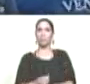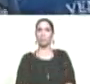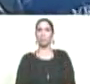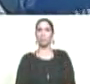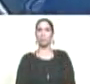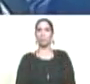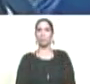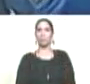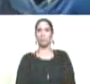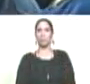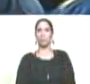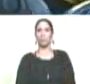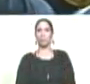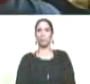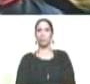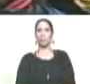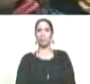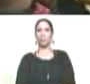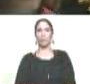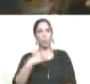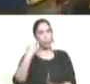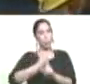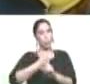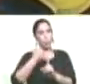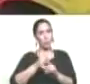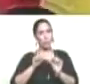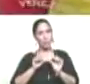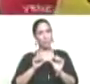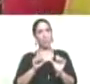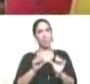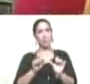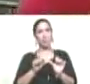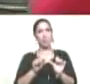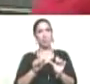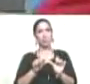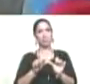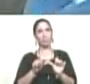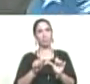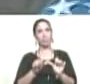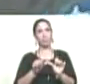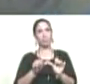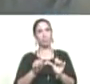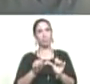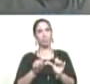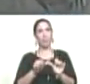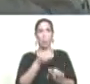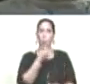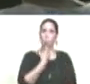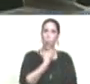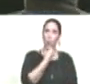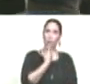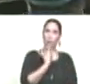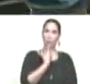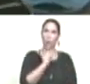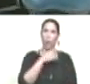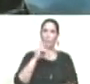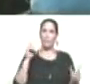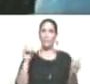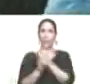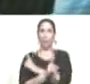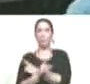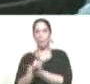de lo que su trinchera de lucha le exige. Y de lo mínimo pasa a lo mal. Del minimalismo pasa al